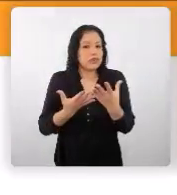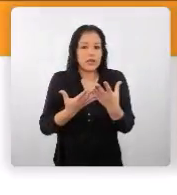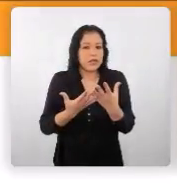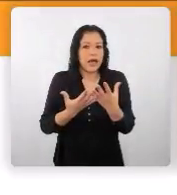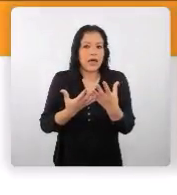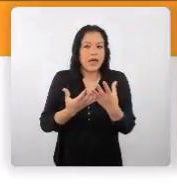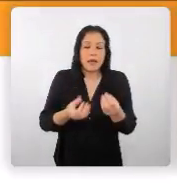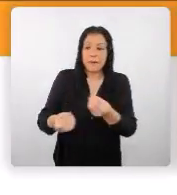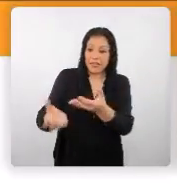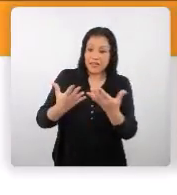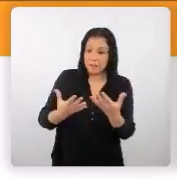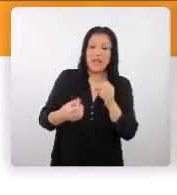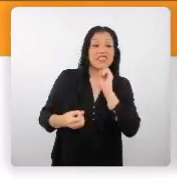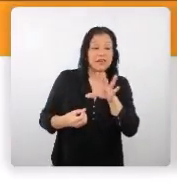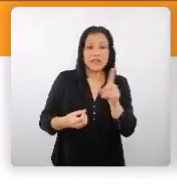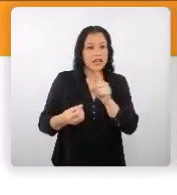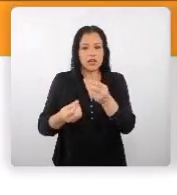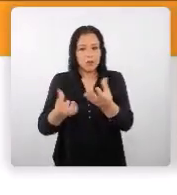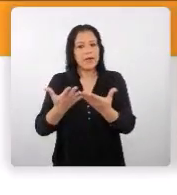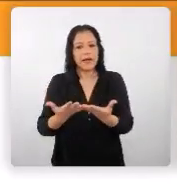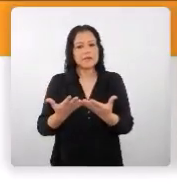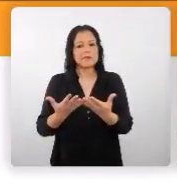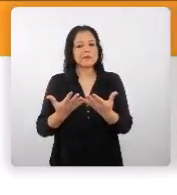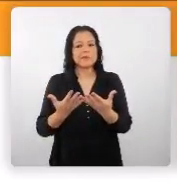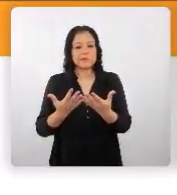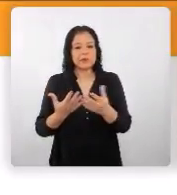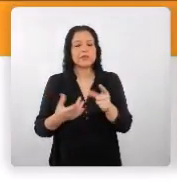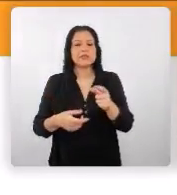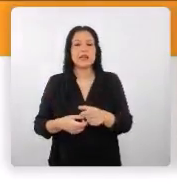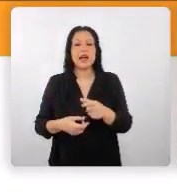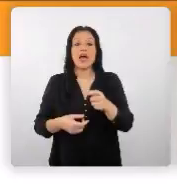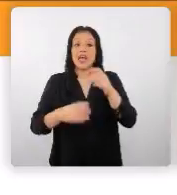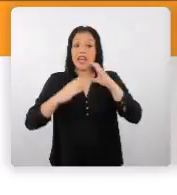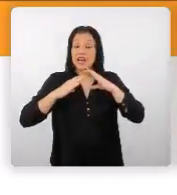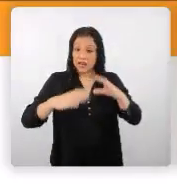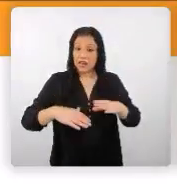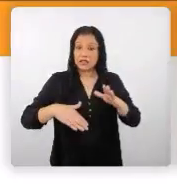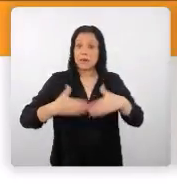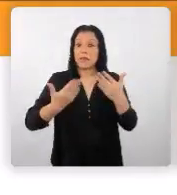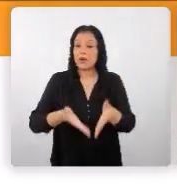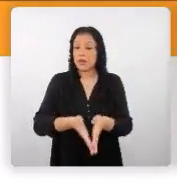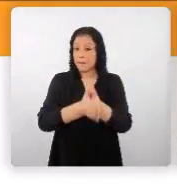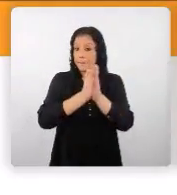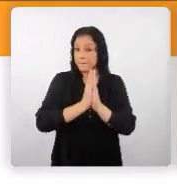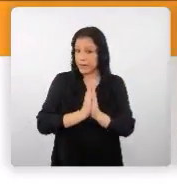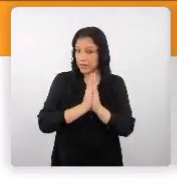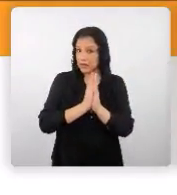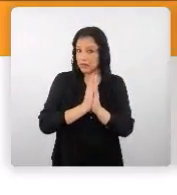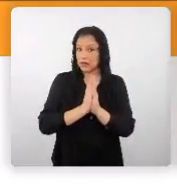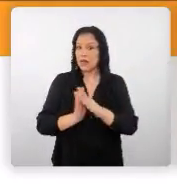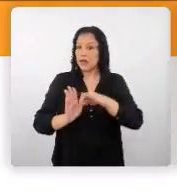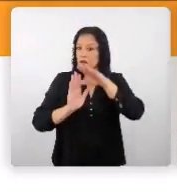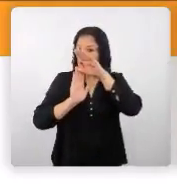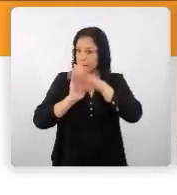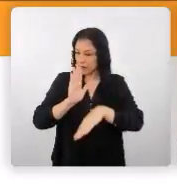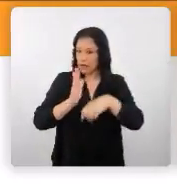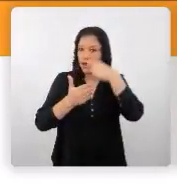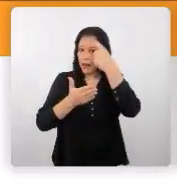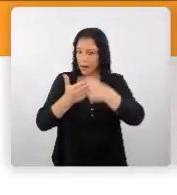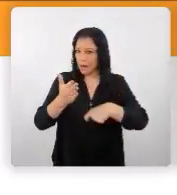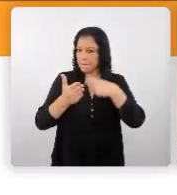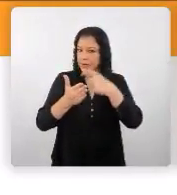como se debió brindar, ¿no? Y el consumidor en ese caso puede pedir la disminución del